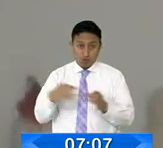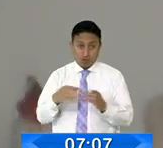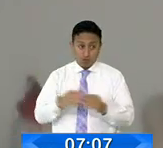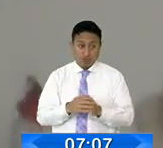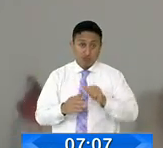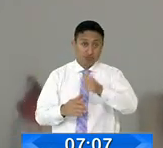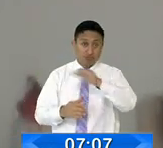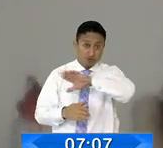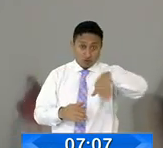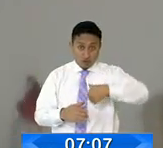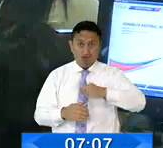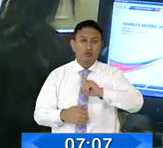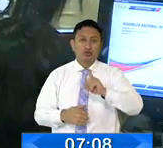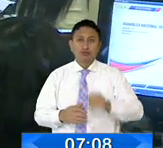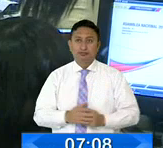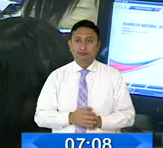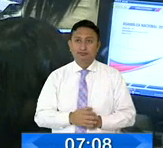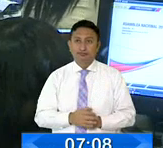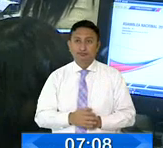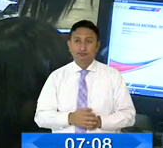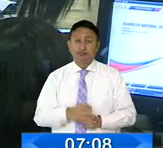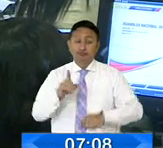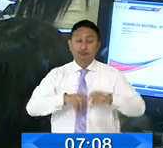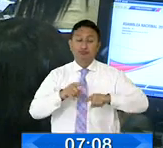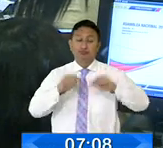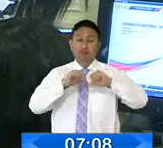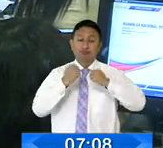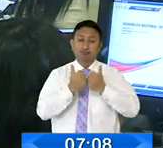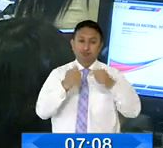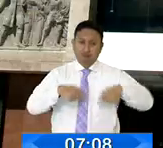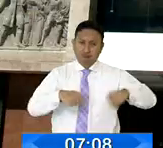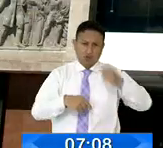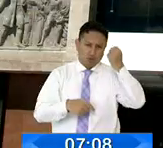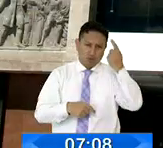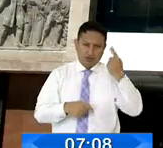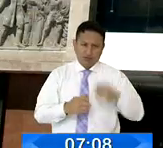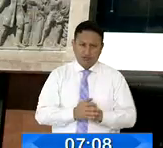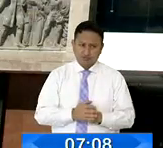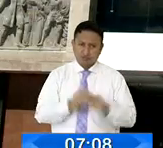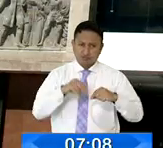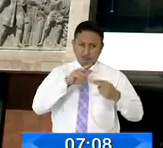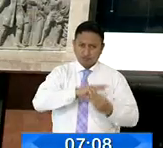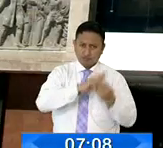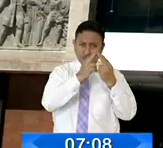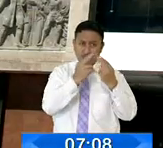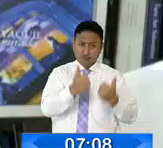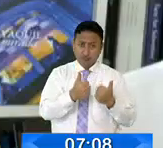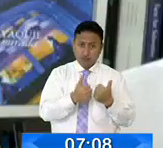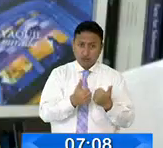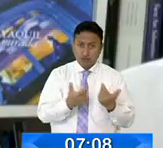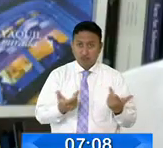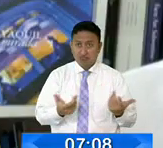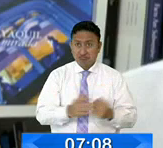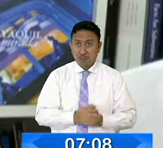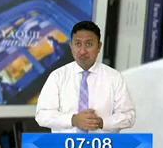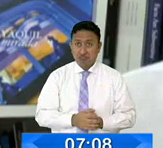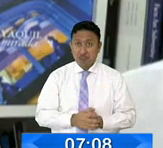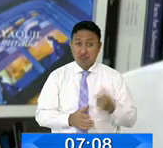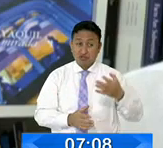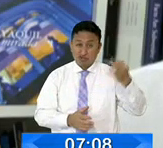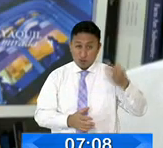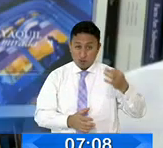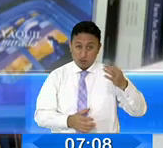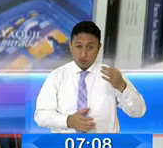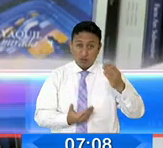no somos la mayoría. Para algunos legisladores no queda claro si es que esta reestructuración será efectiva. No hay plenas garantías de que